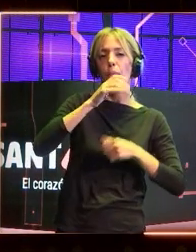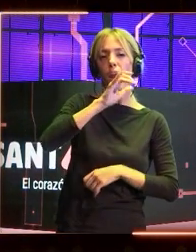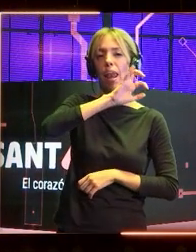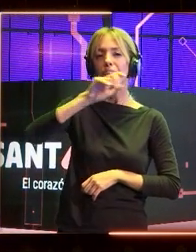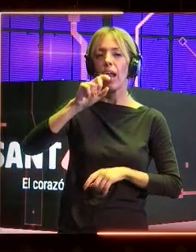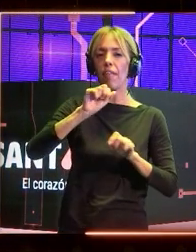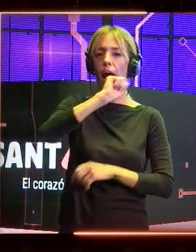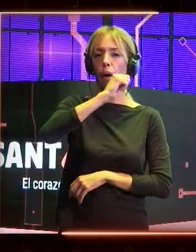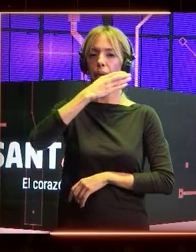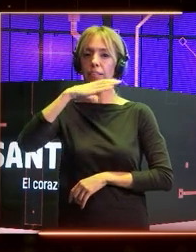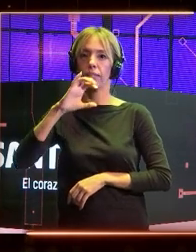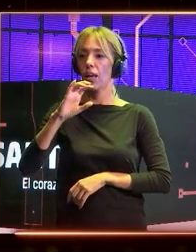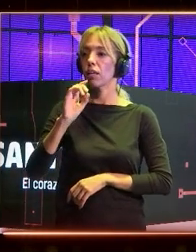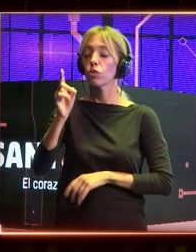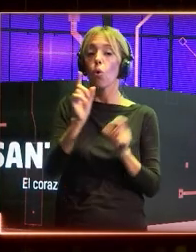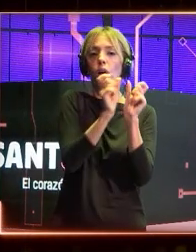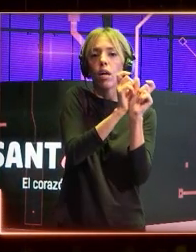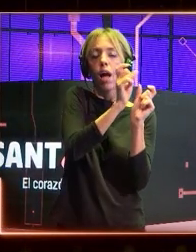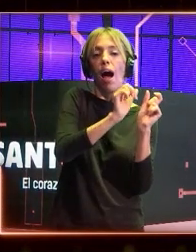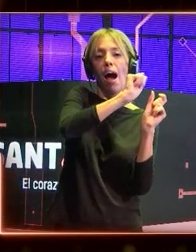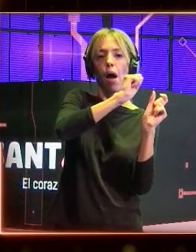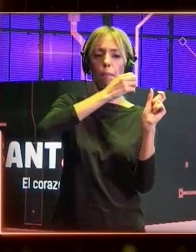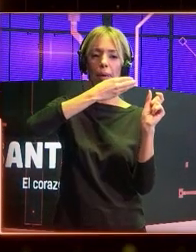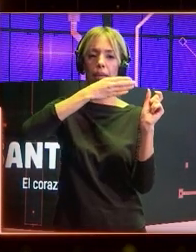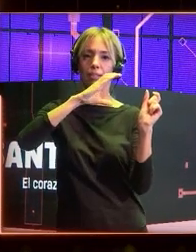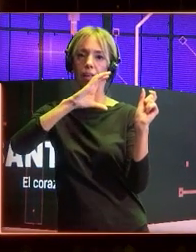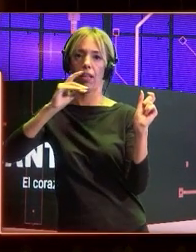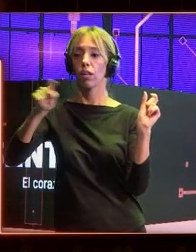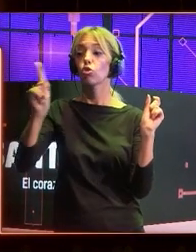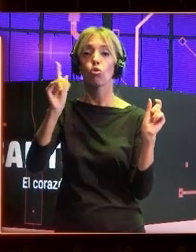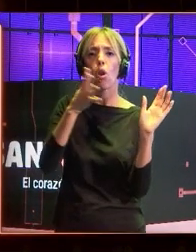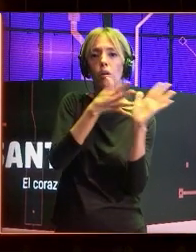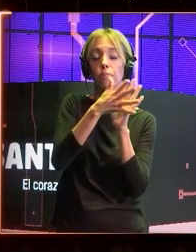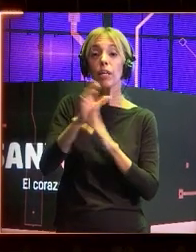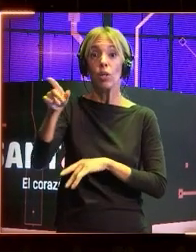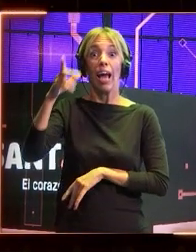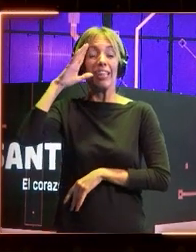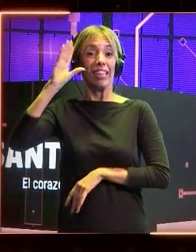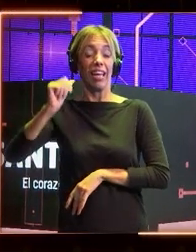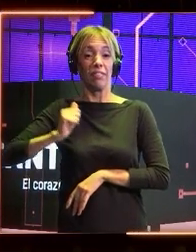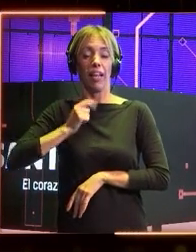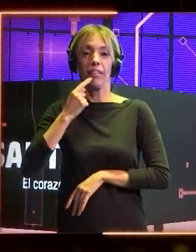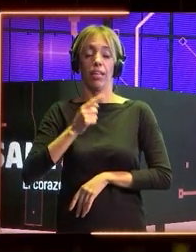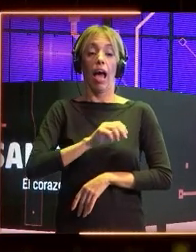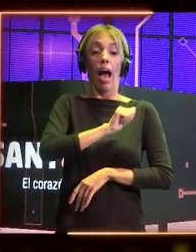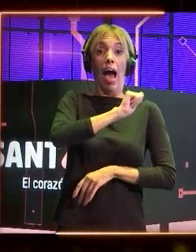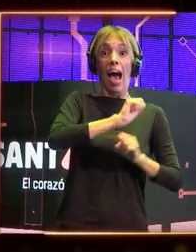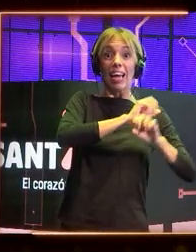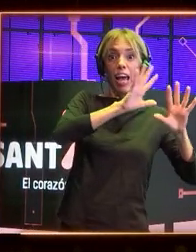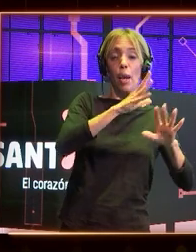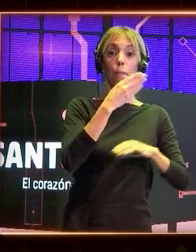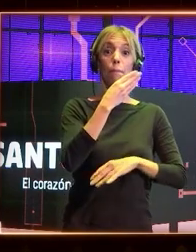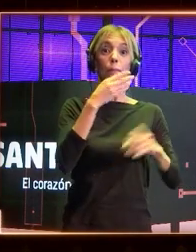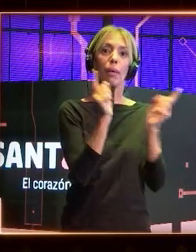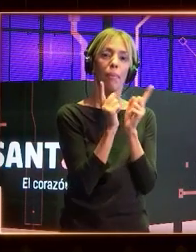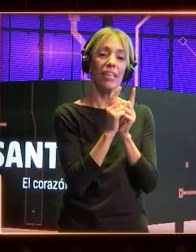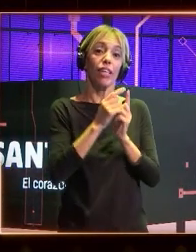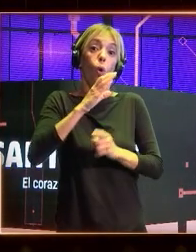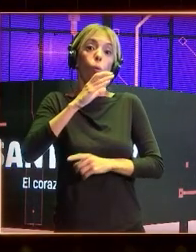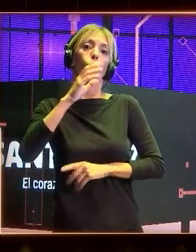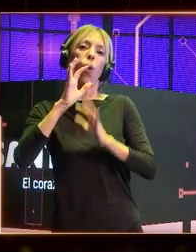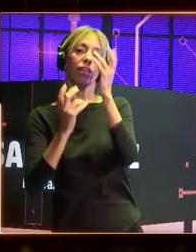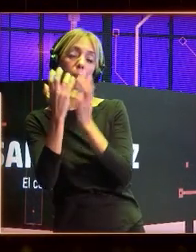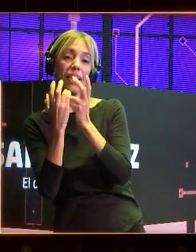del abecedario y aquí laa dice aclarar brevemente cuántica diciendo